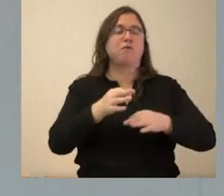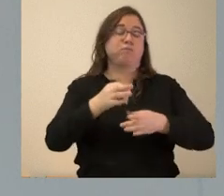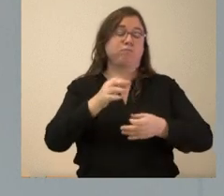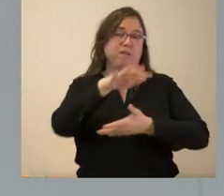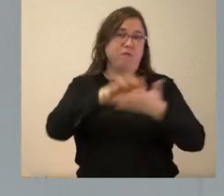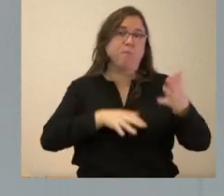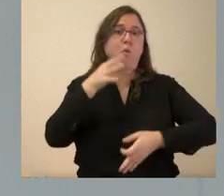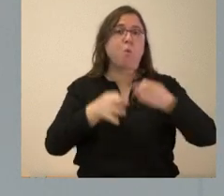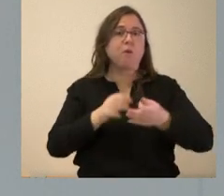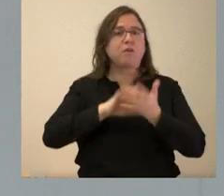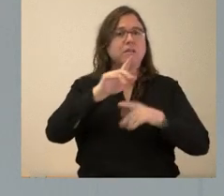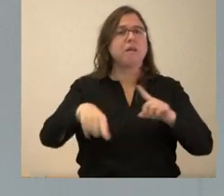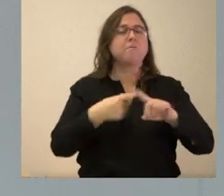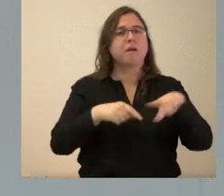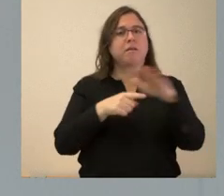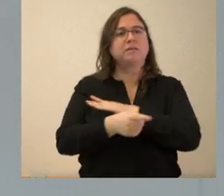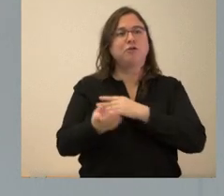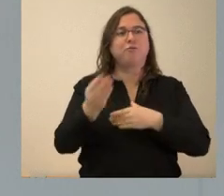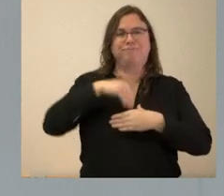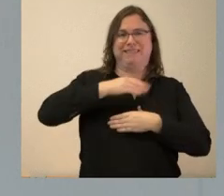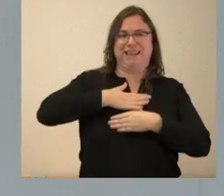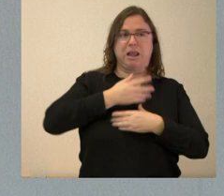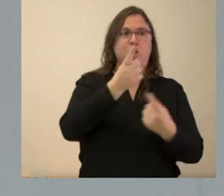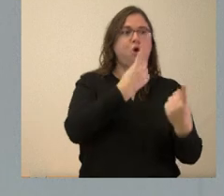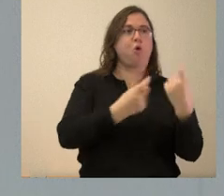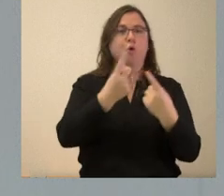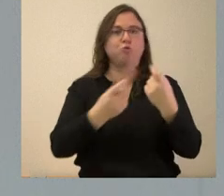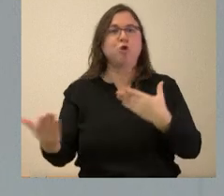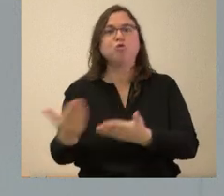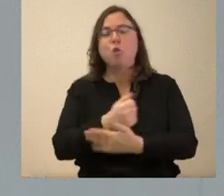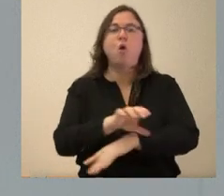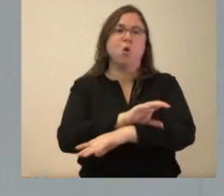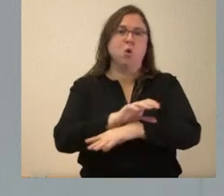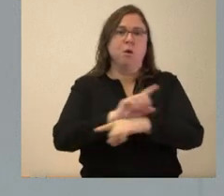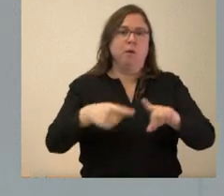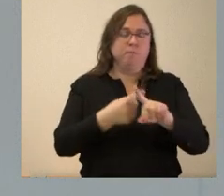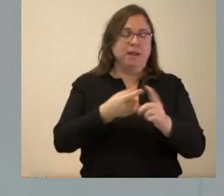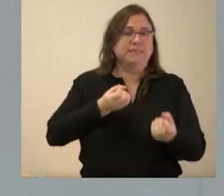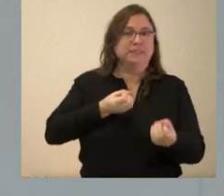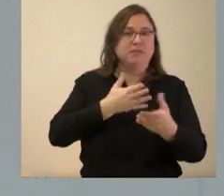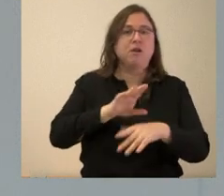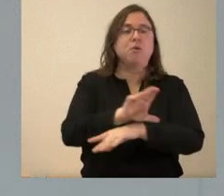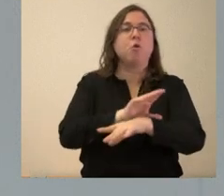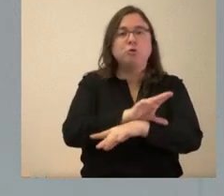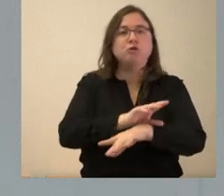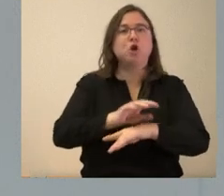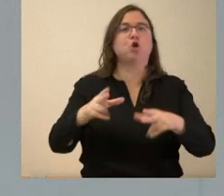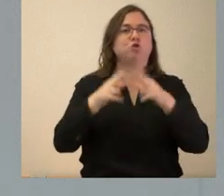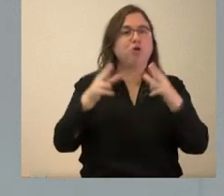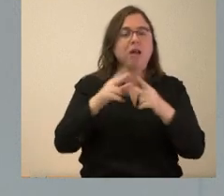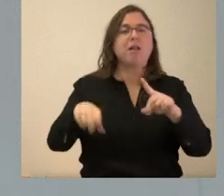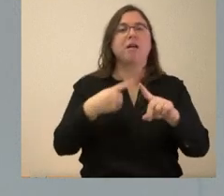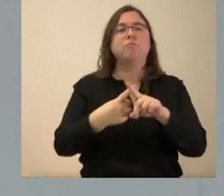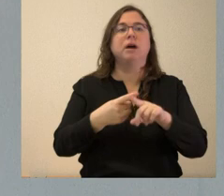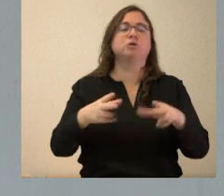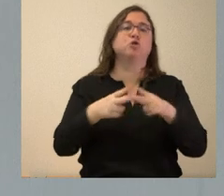trámite interno de consulta a todo el ámbito de las consejerías por el informe del Consejo económico y social con el informe del consejo consultiva